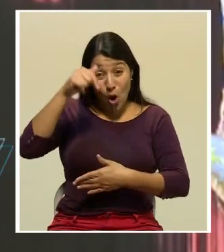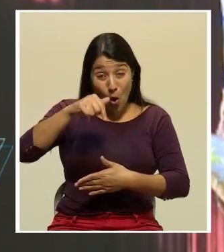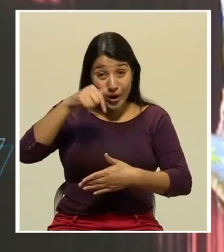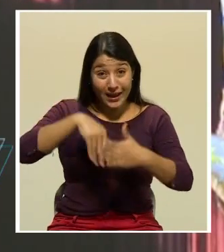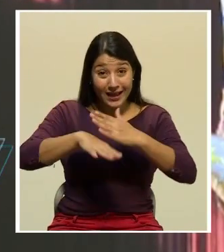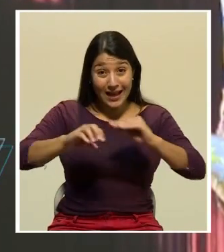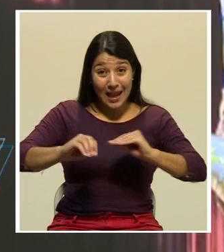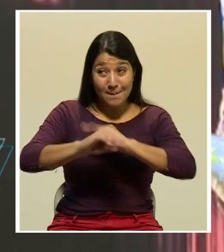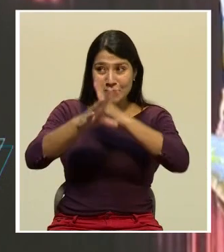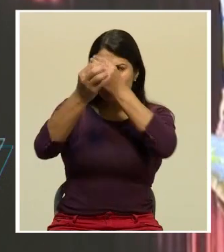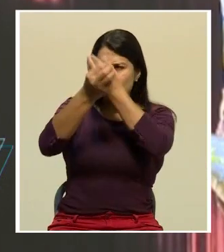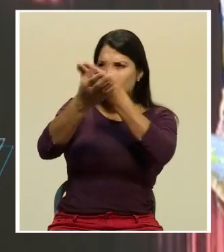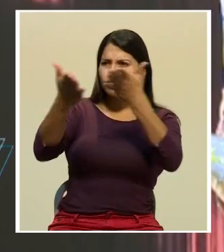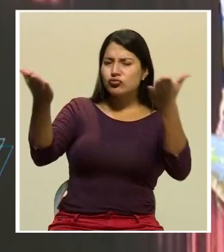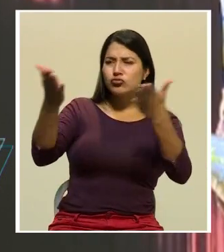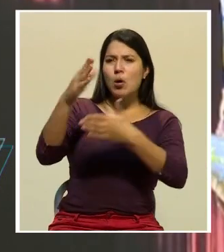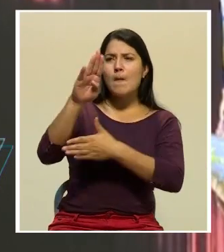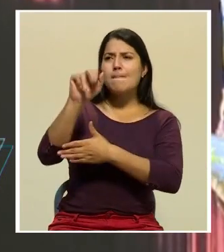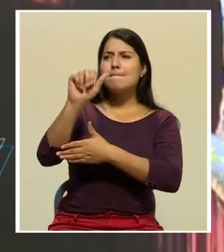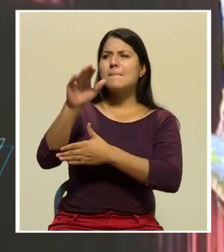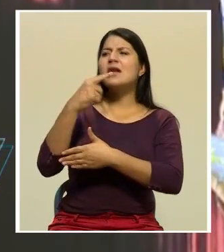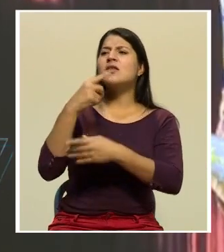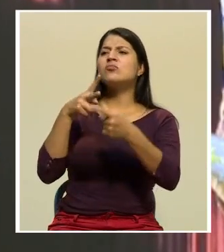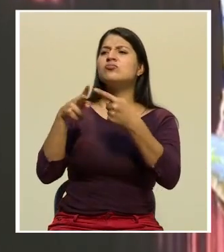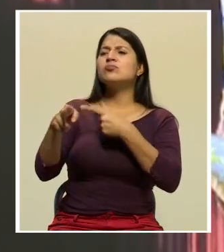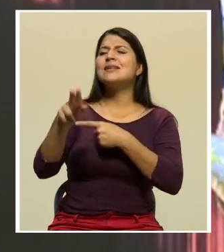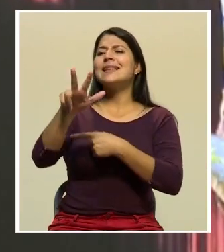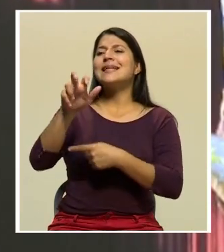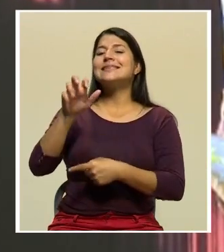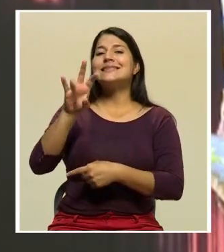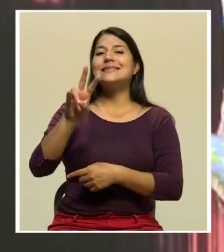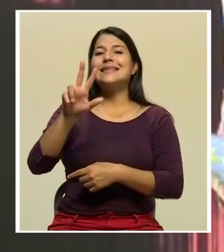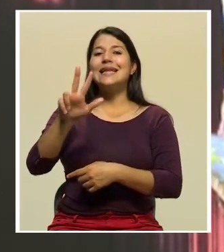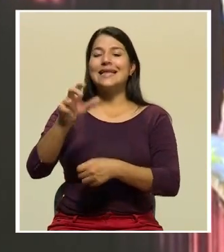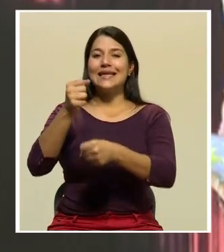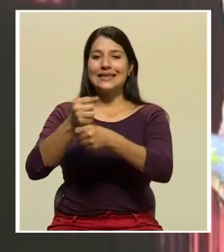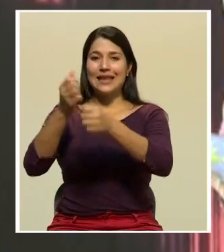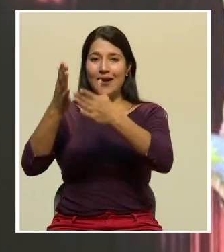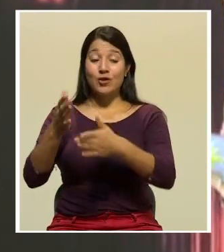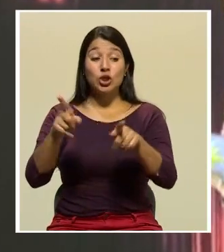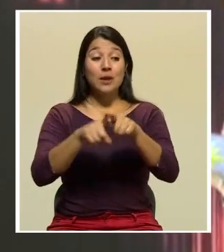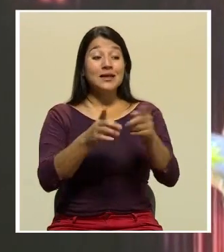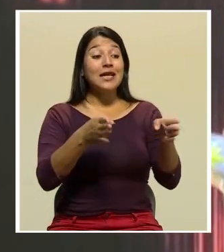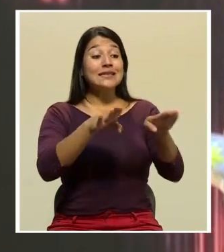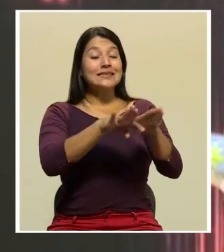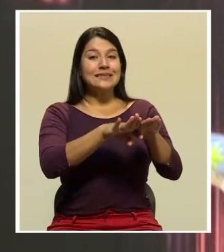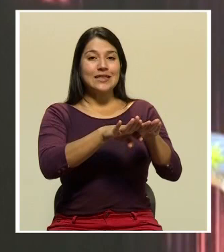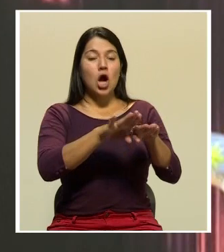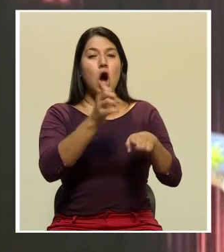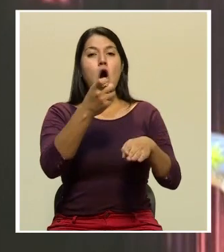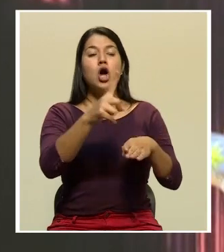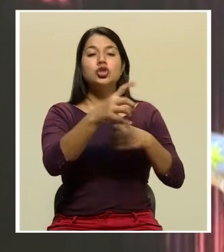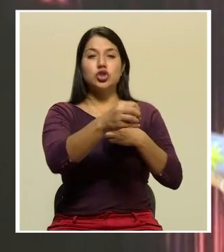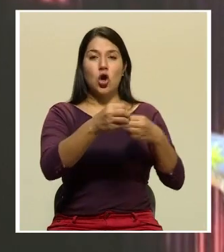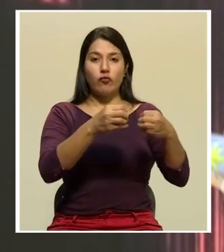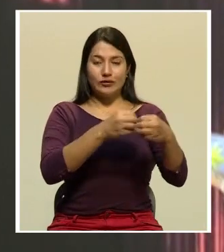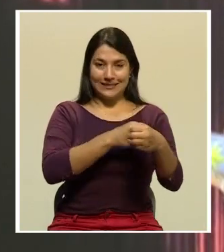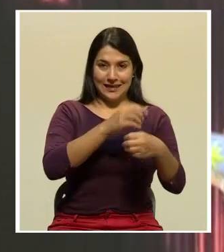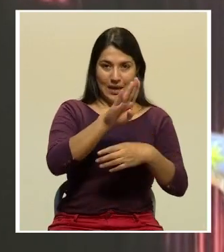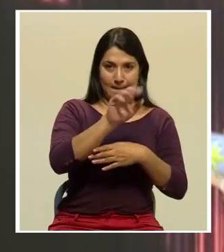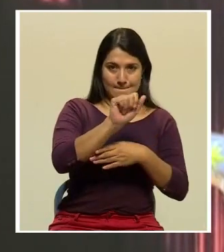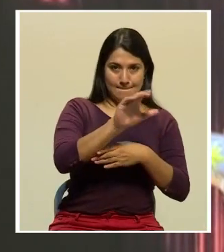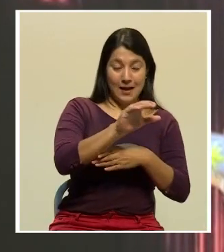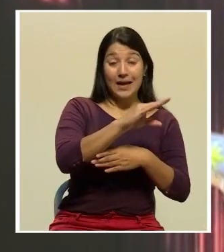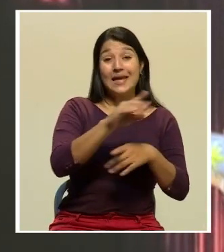despido de 373 trabajadores, así como el cierre de 11 puntos de servicio y la desvinculación de